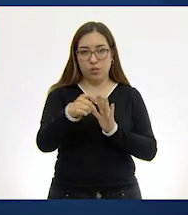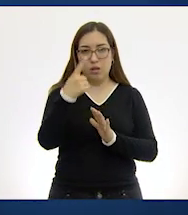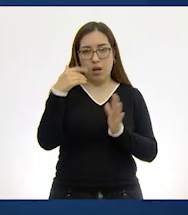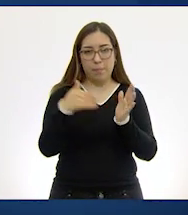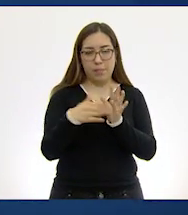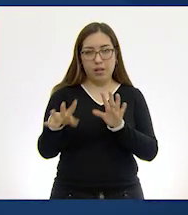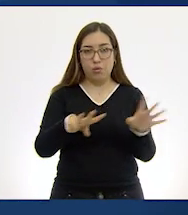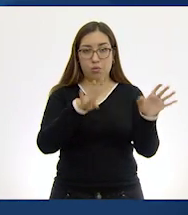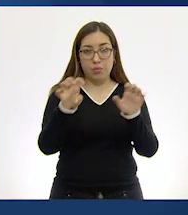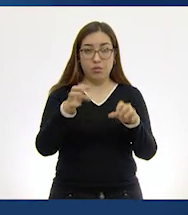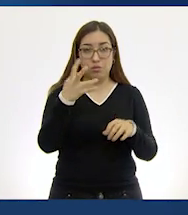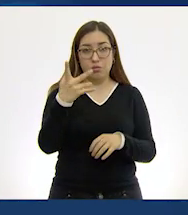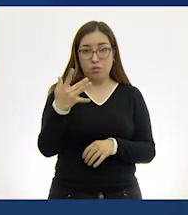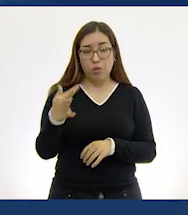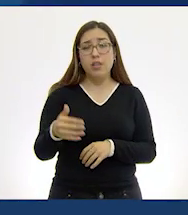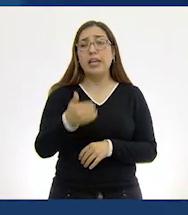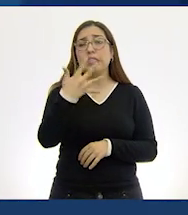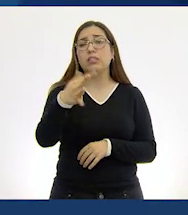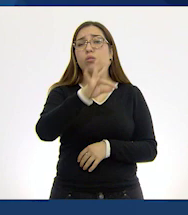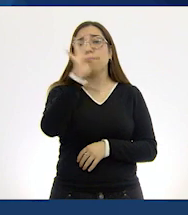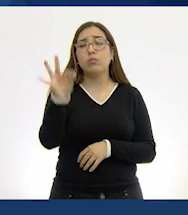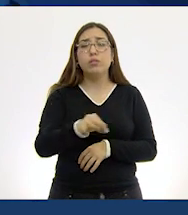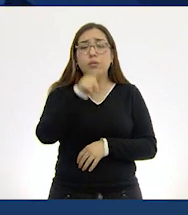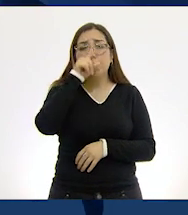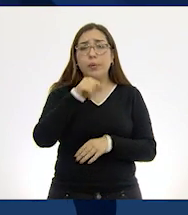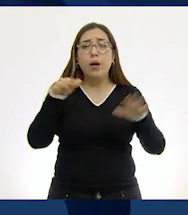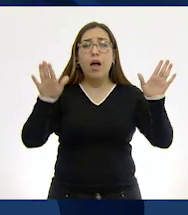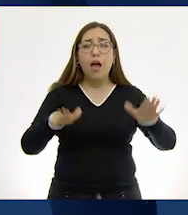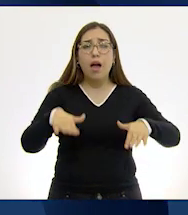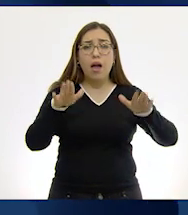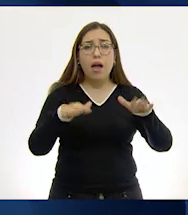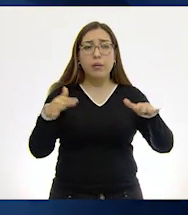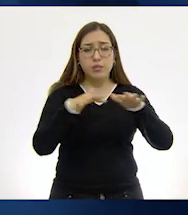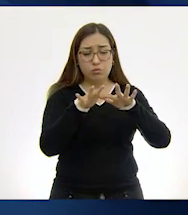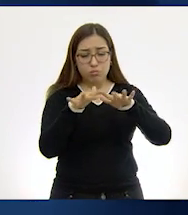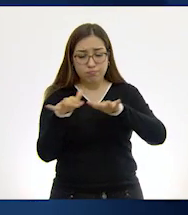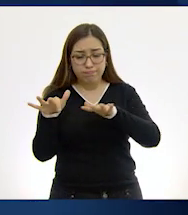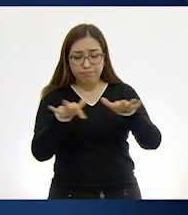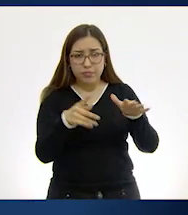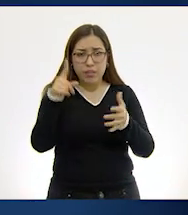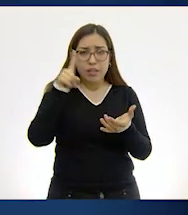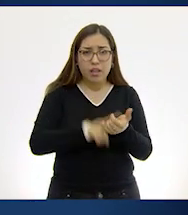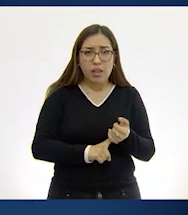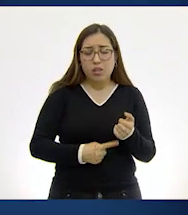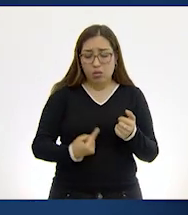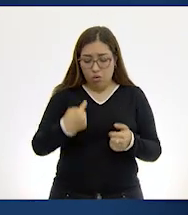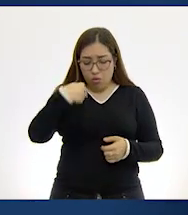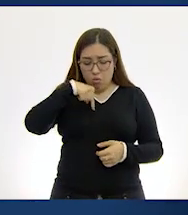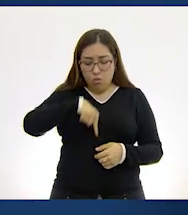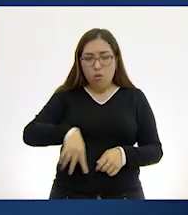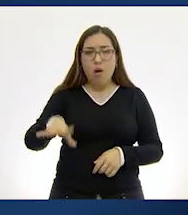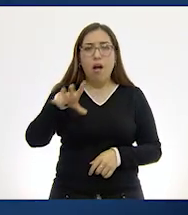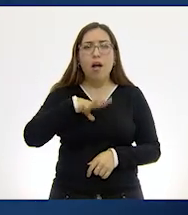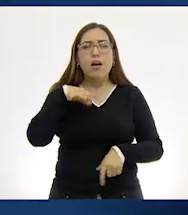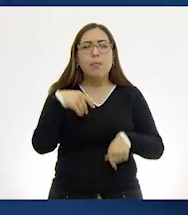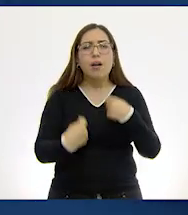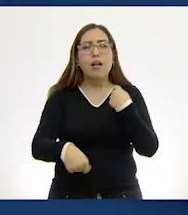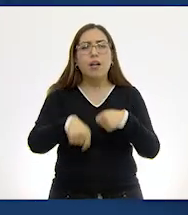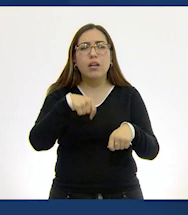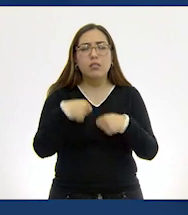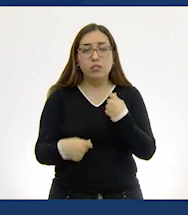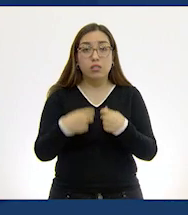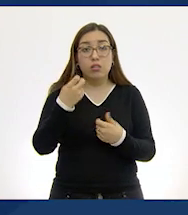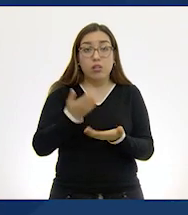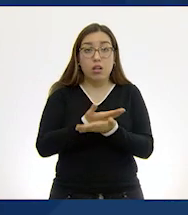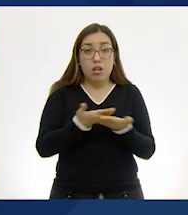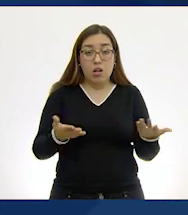1950, alrededor de 5% de las aves marinas tenían plásticos en sus contenidos estomacales. Hoy, 90% de